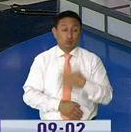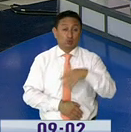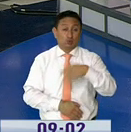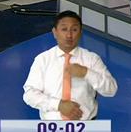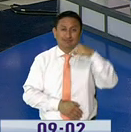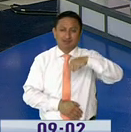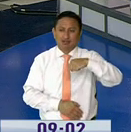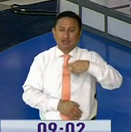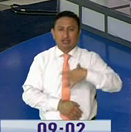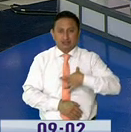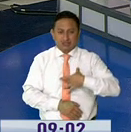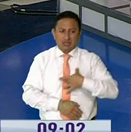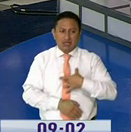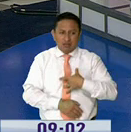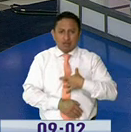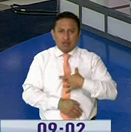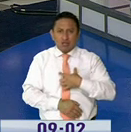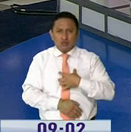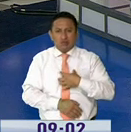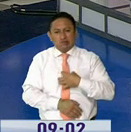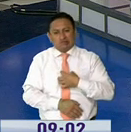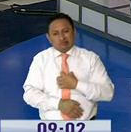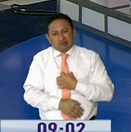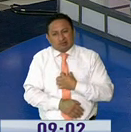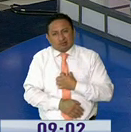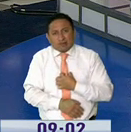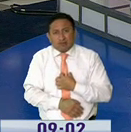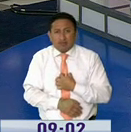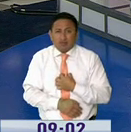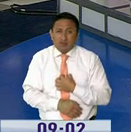a ratos el corazoncito